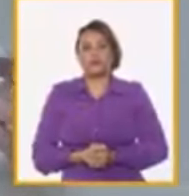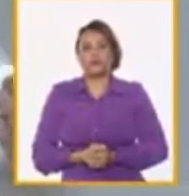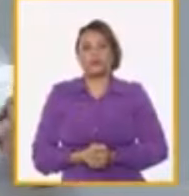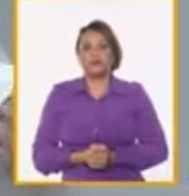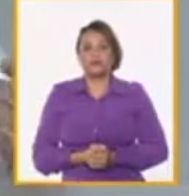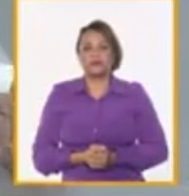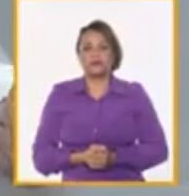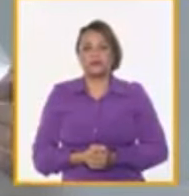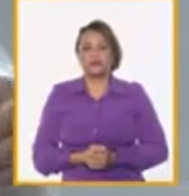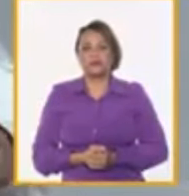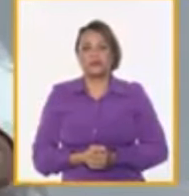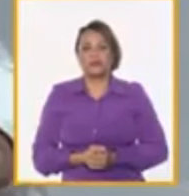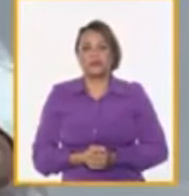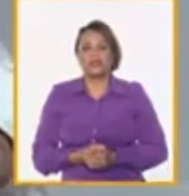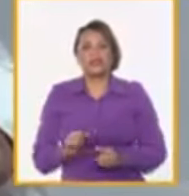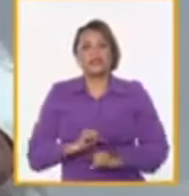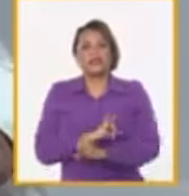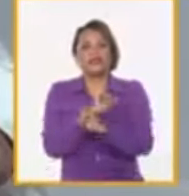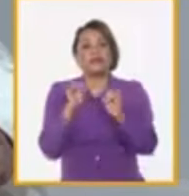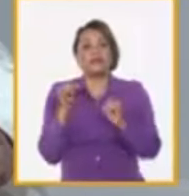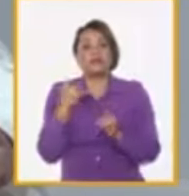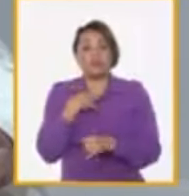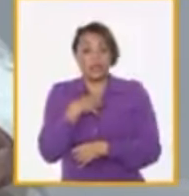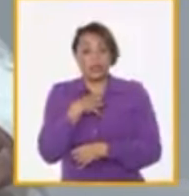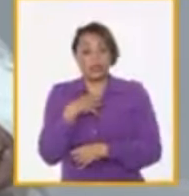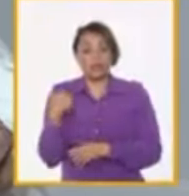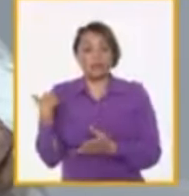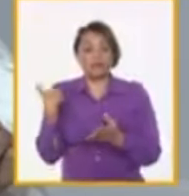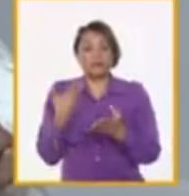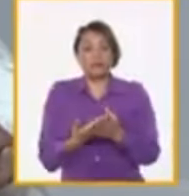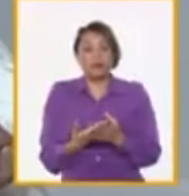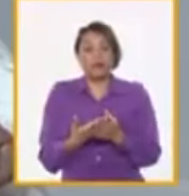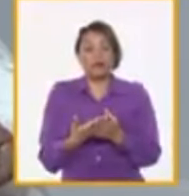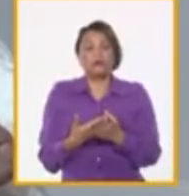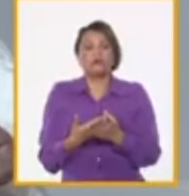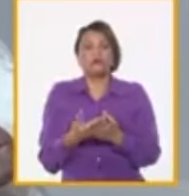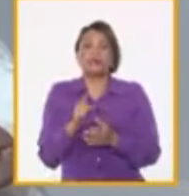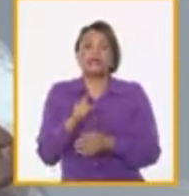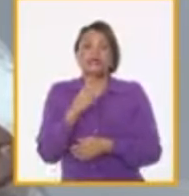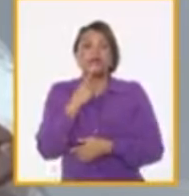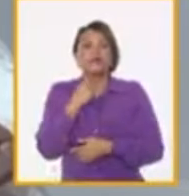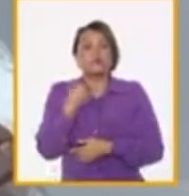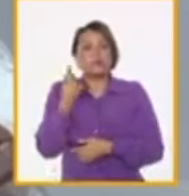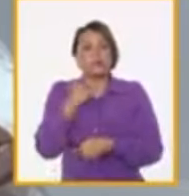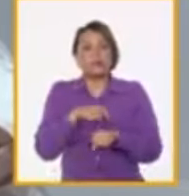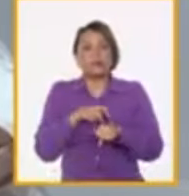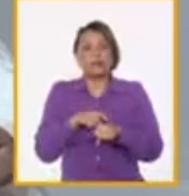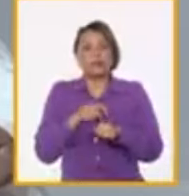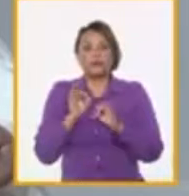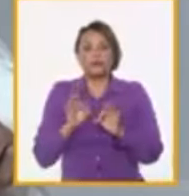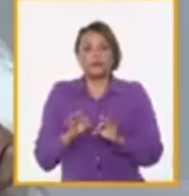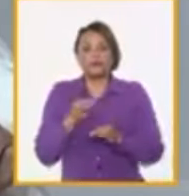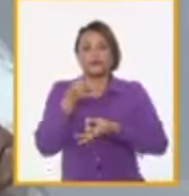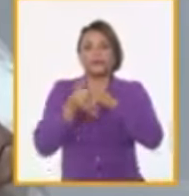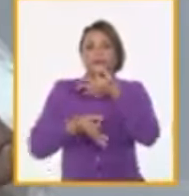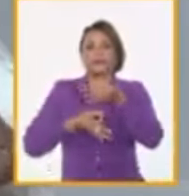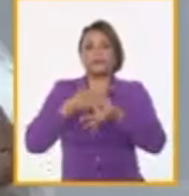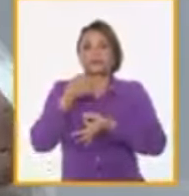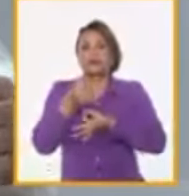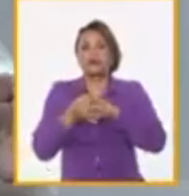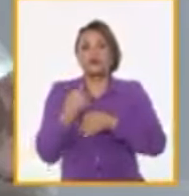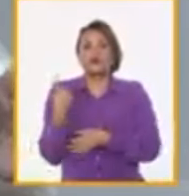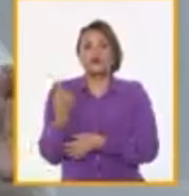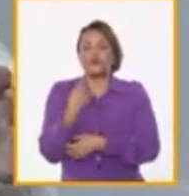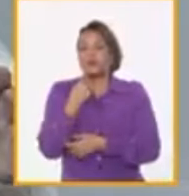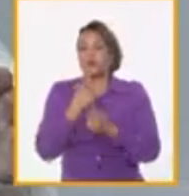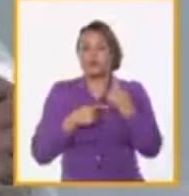solo la información que se está dando por las redes. Yo creo que es muy oportuno decir que nosotros, aunque